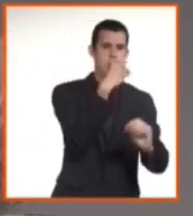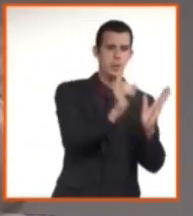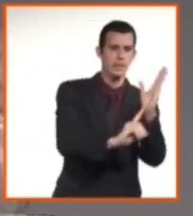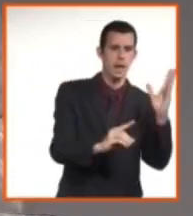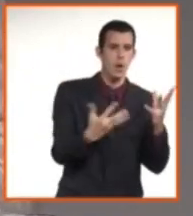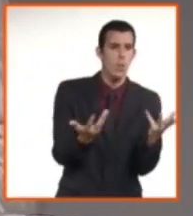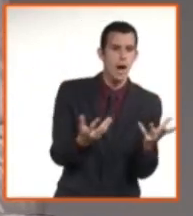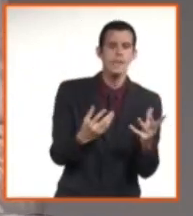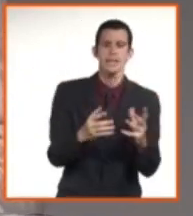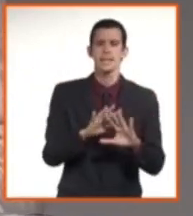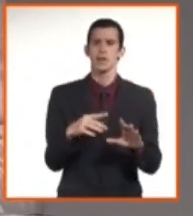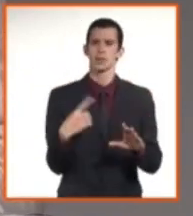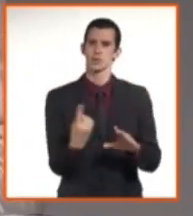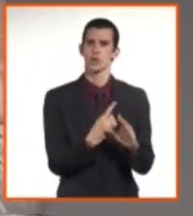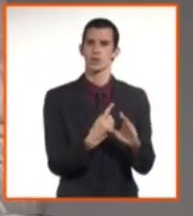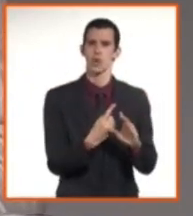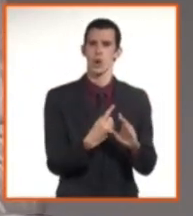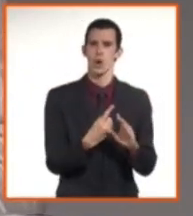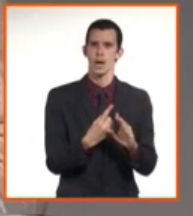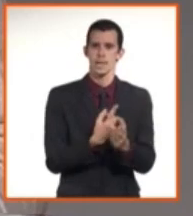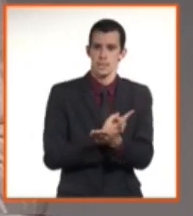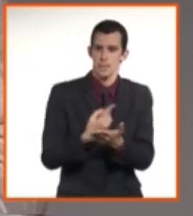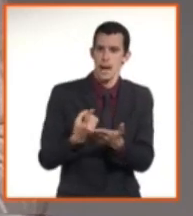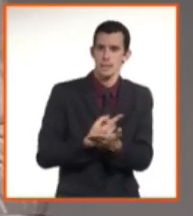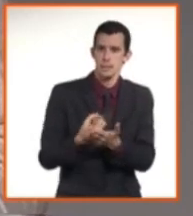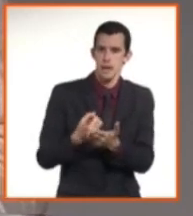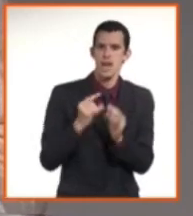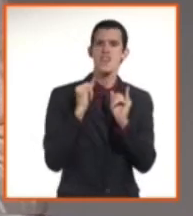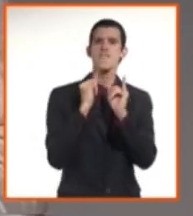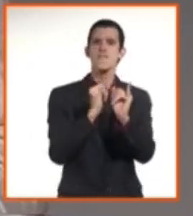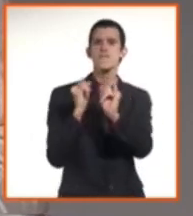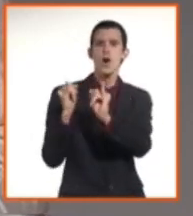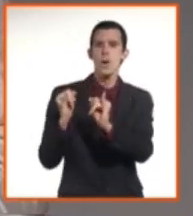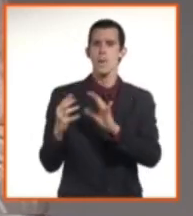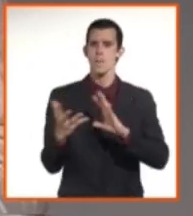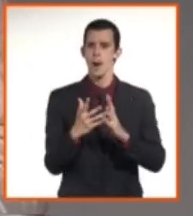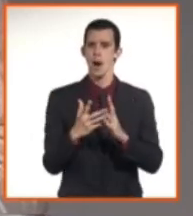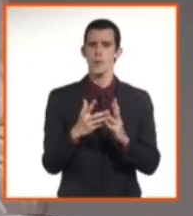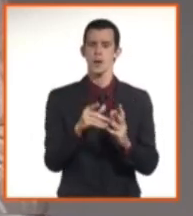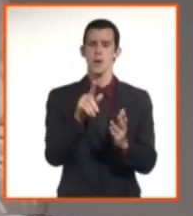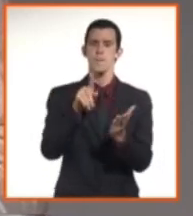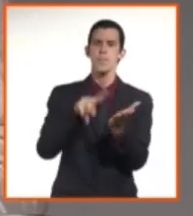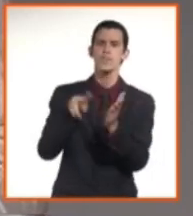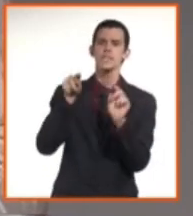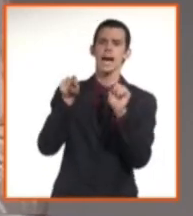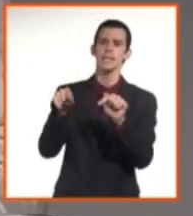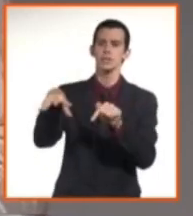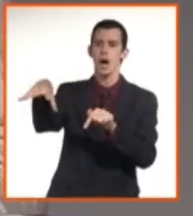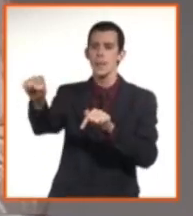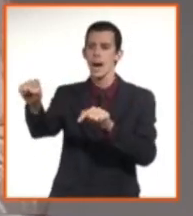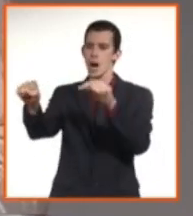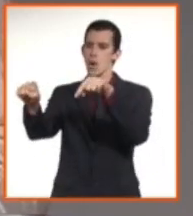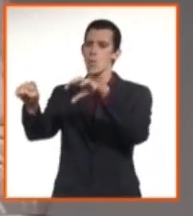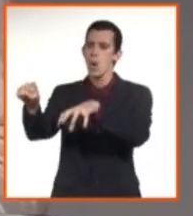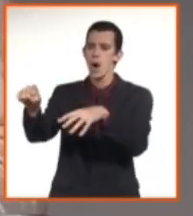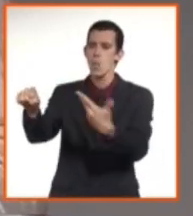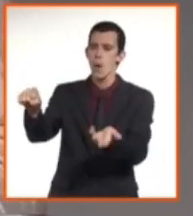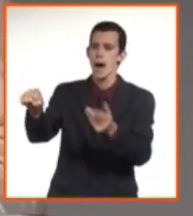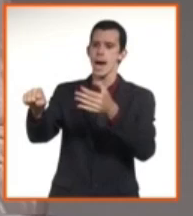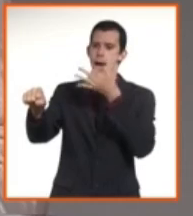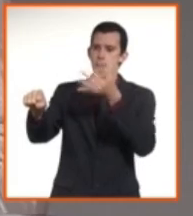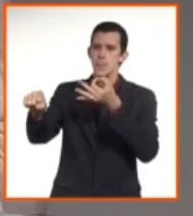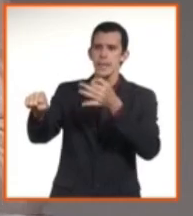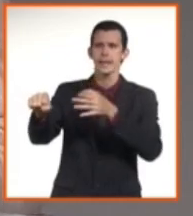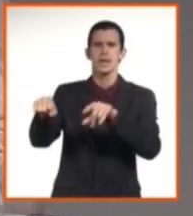de afectaciones que se le planifica a cada provincia. Nosotros, como decía el ministro, hemos implementado un